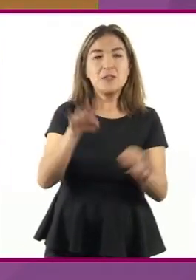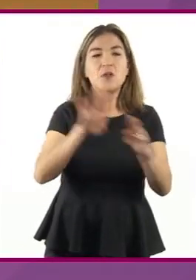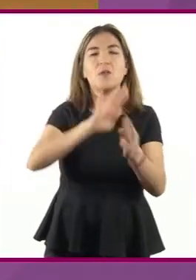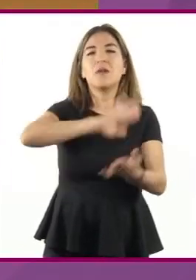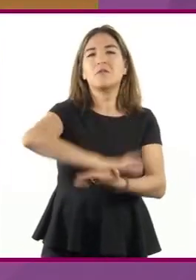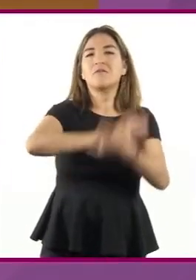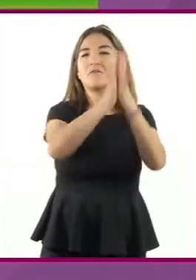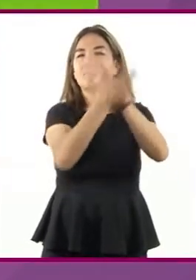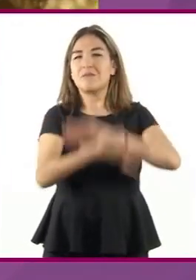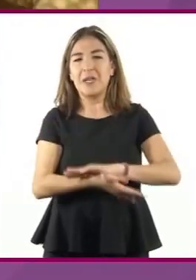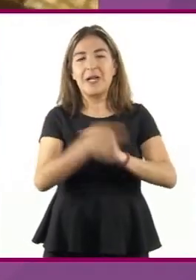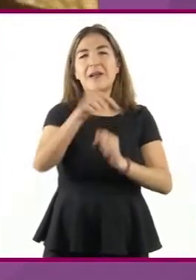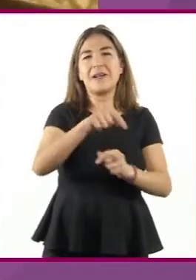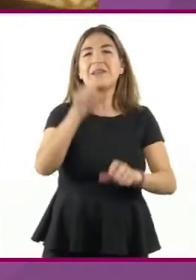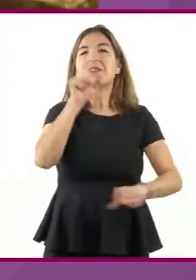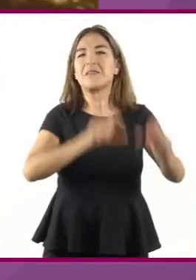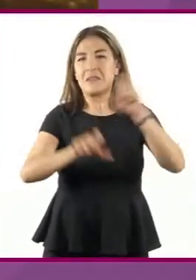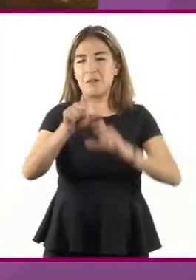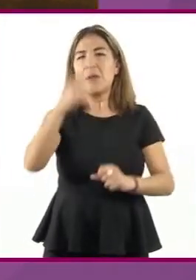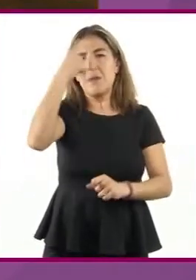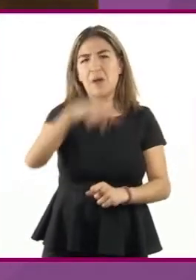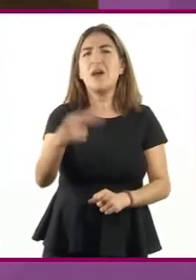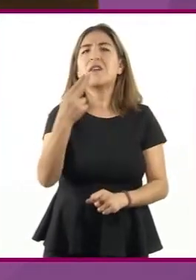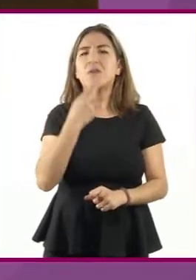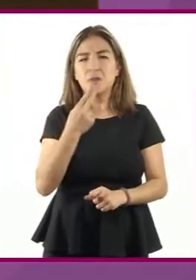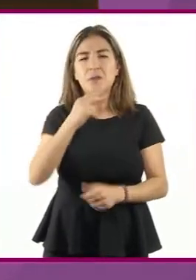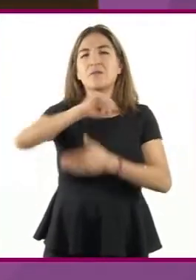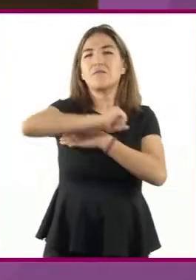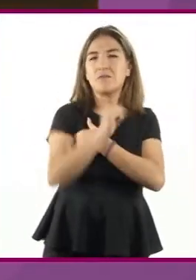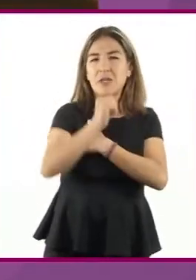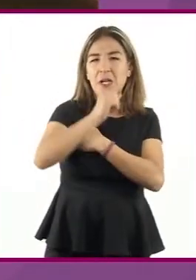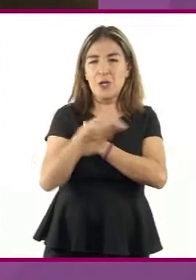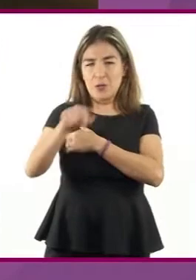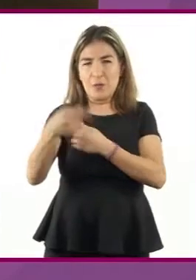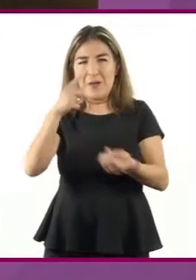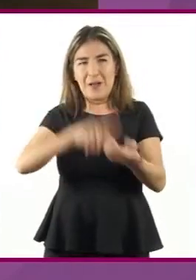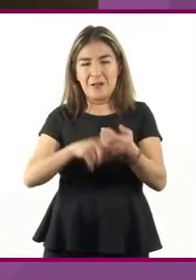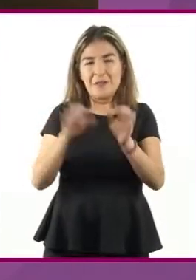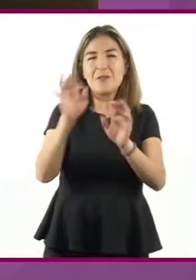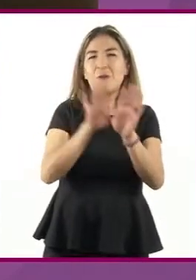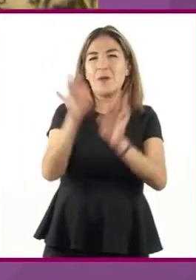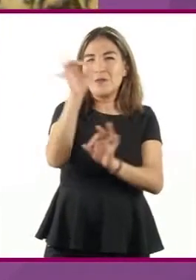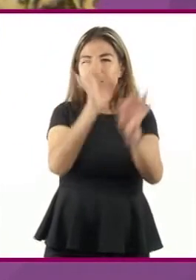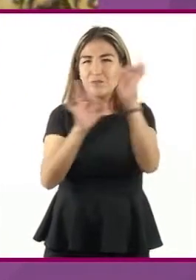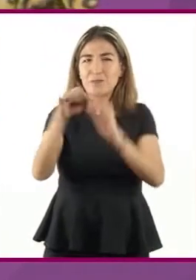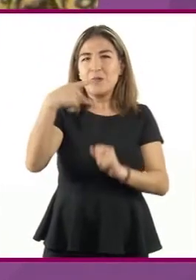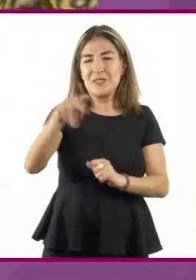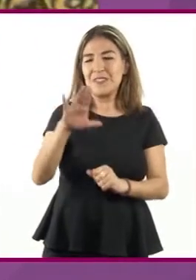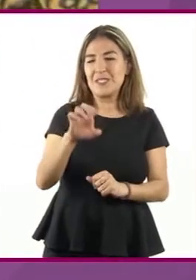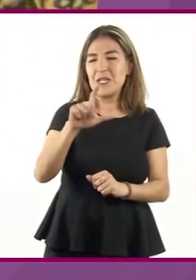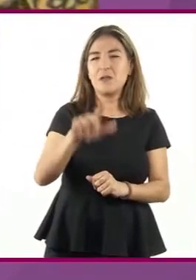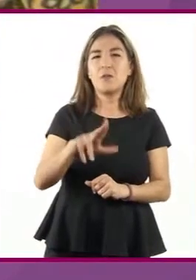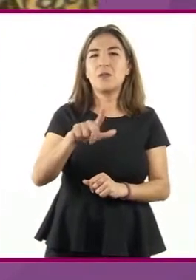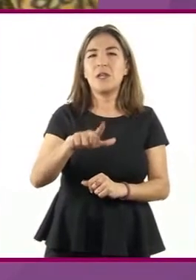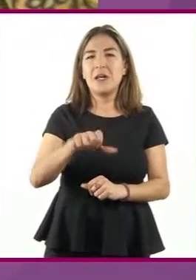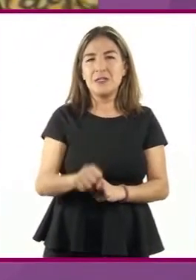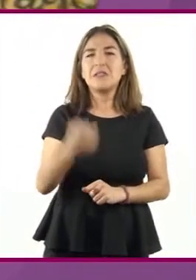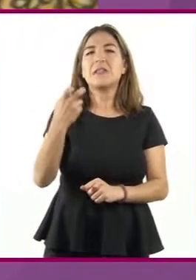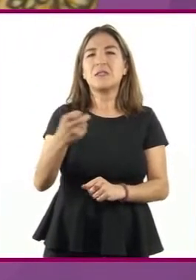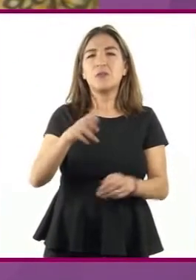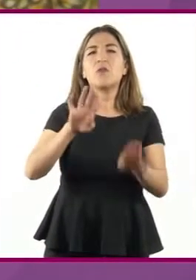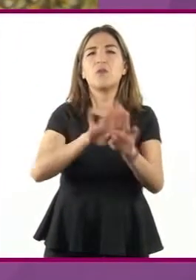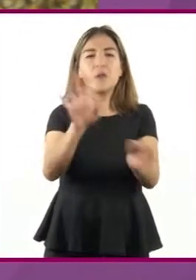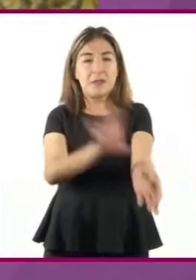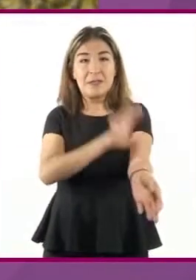en energía química útil, que guardan en las moléculas, dentro de sus células. La energía química es